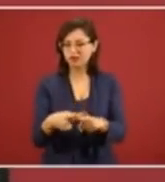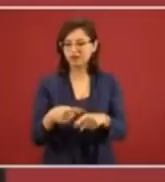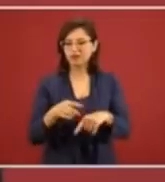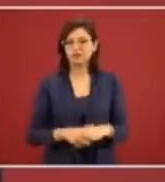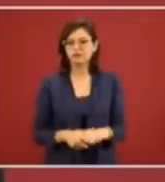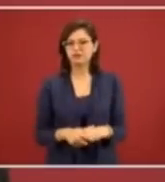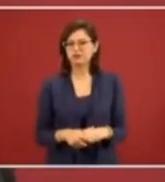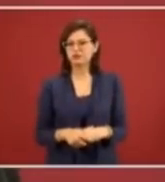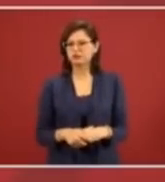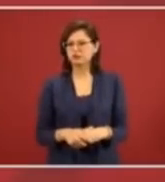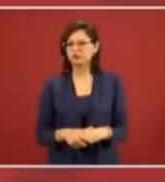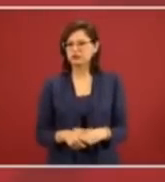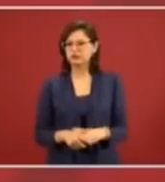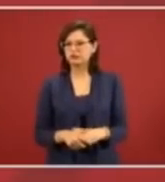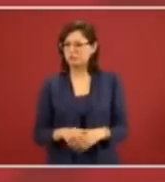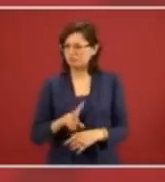¿Quién lo necesita más?